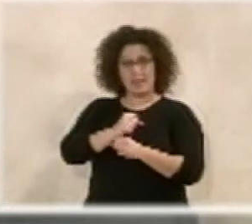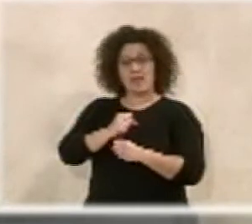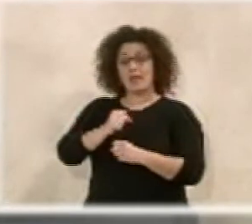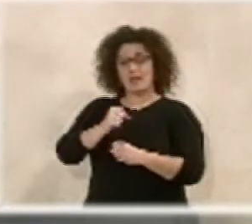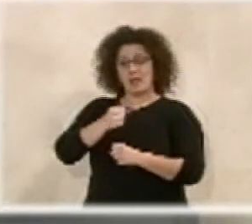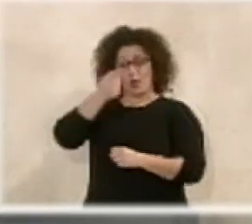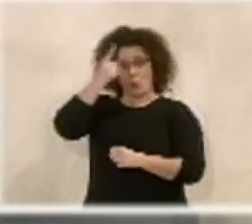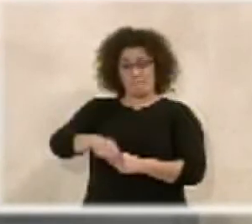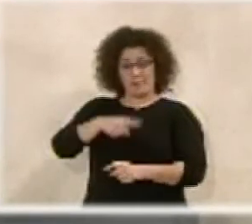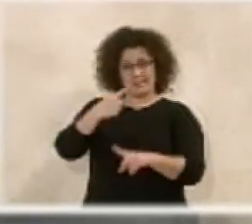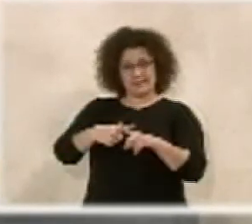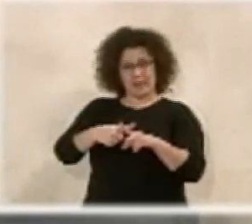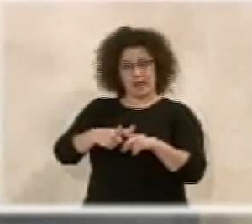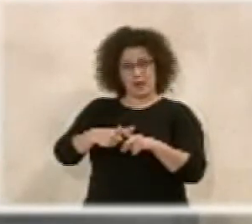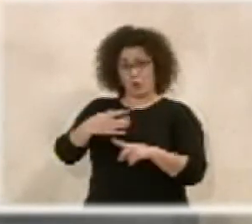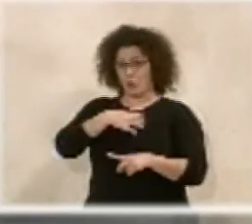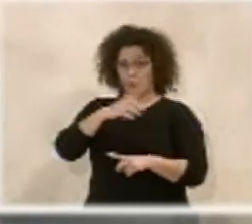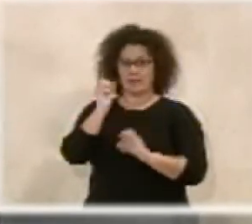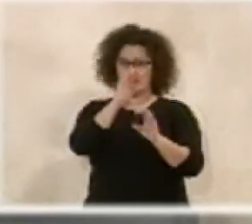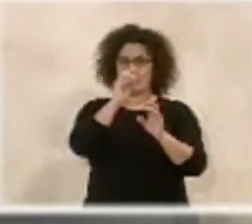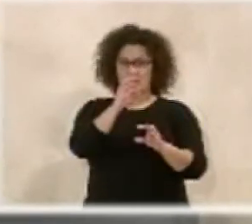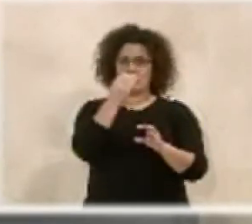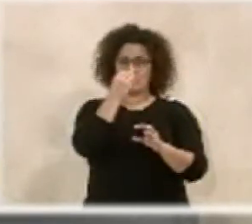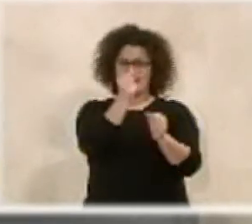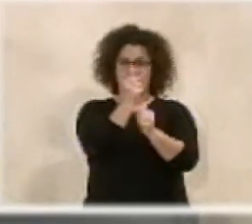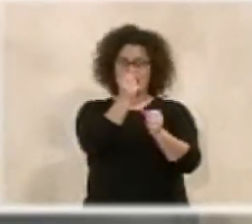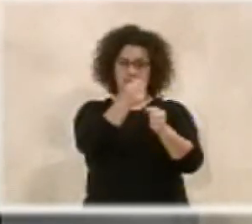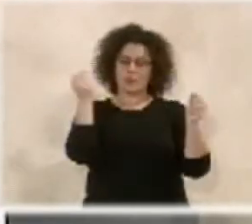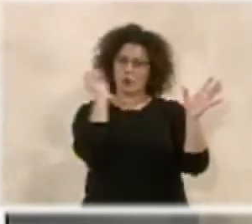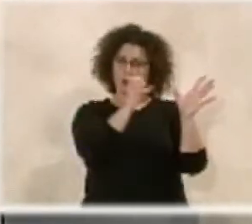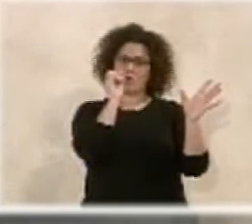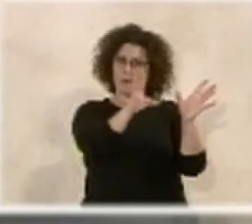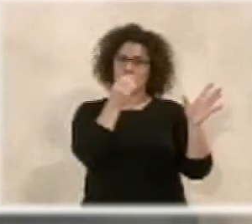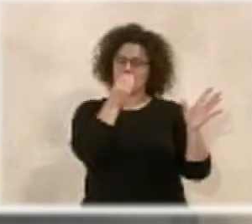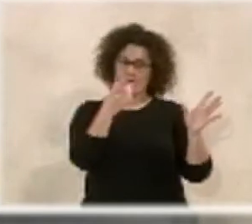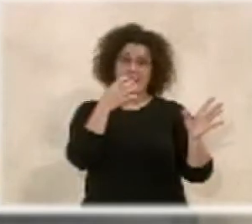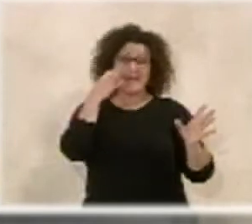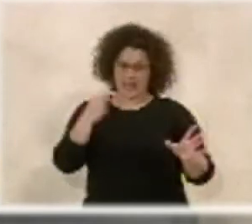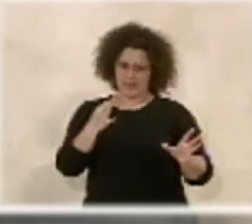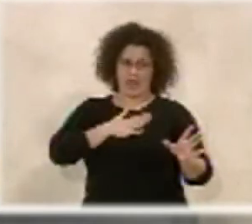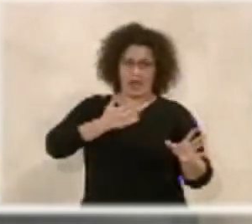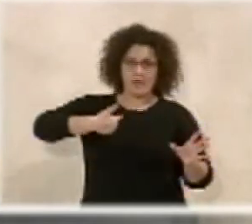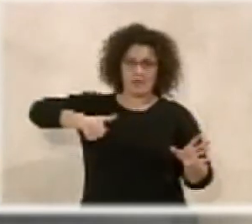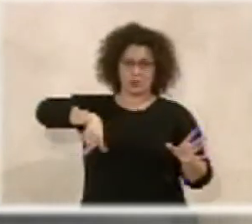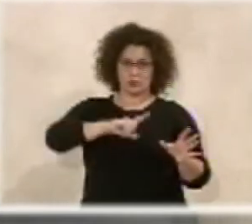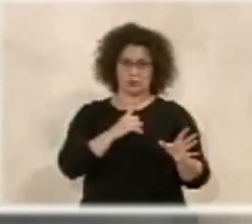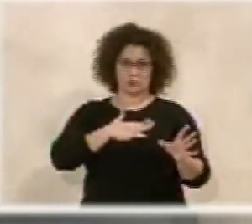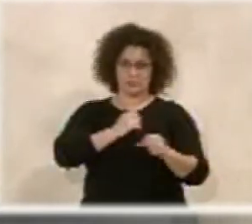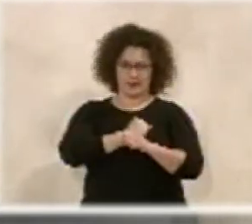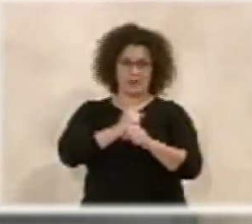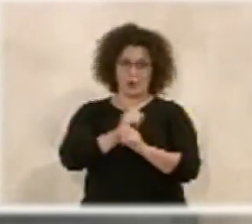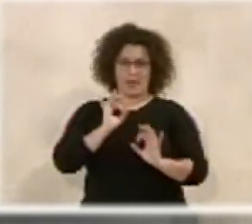que a mitad de mes no tengamos ni para llenar el frigorífico. Eso sí que es una realidad, la que estamos viviendo la